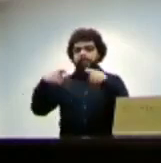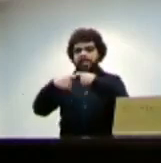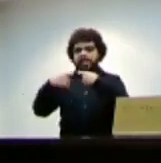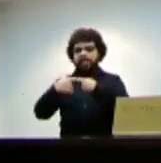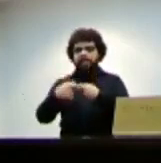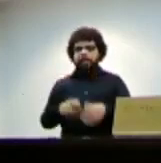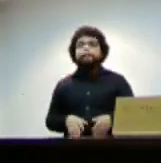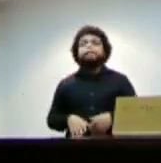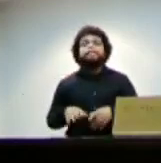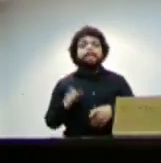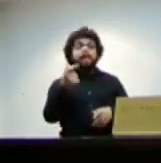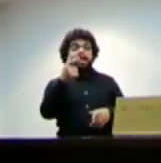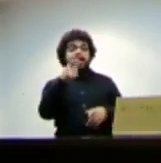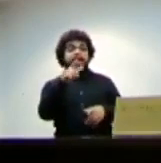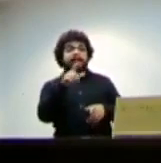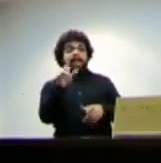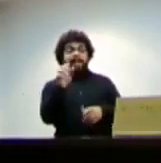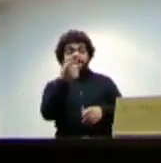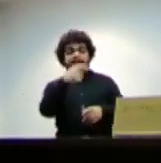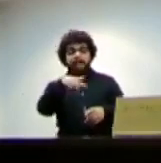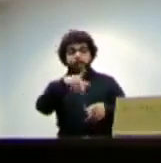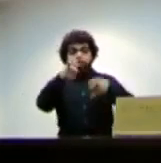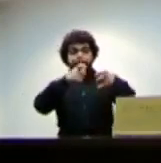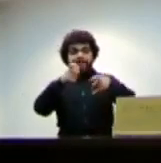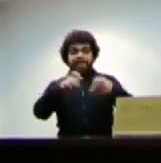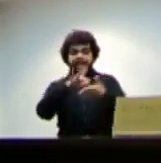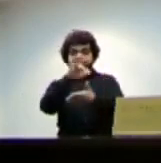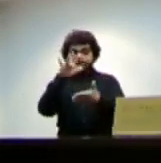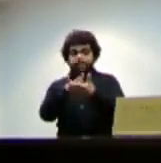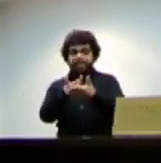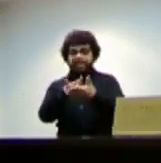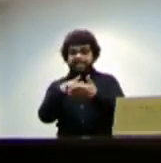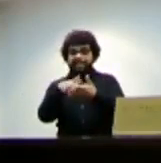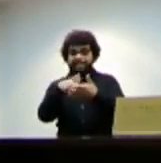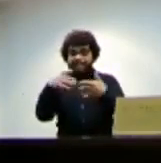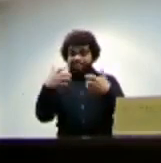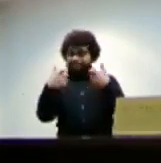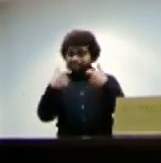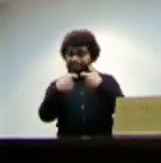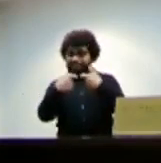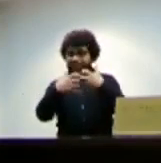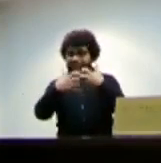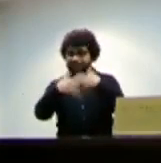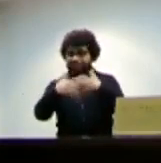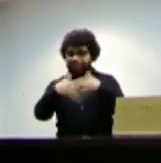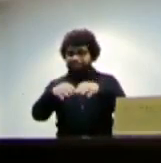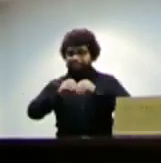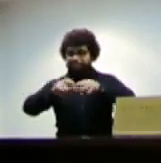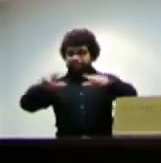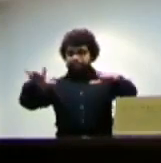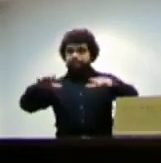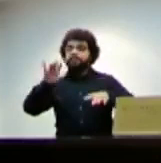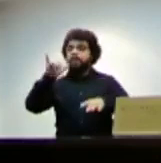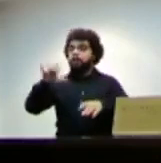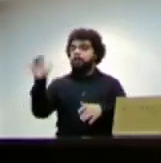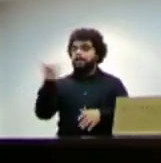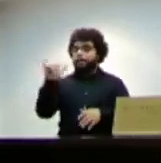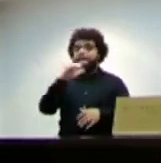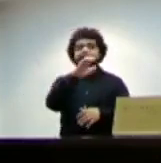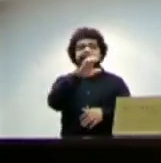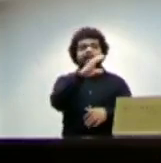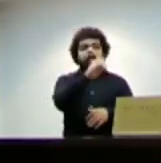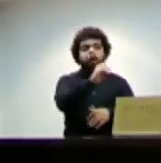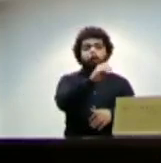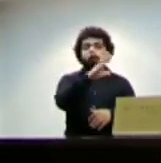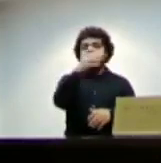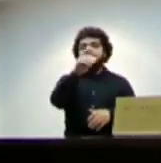de control energético que es donde se despachan las unidades y a ellos es que les somete también Ecoeléctrica y AES